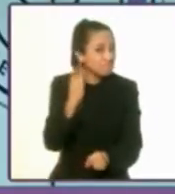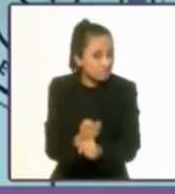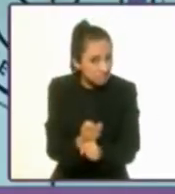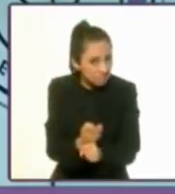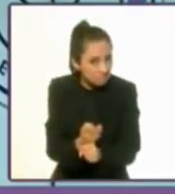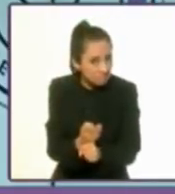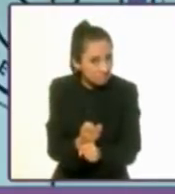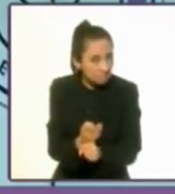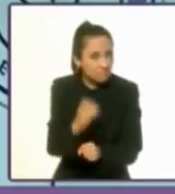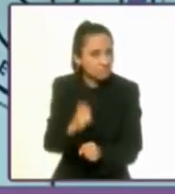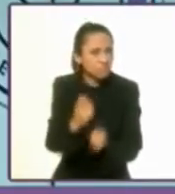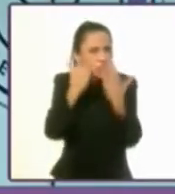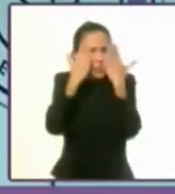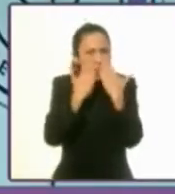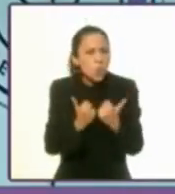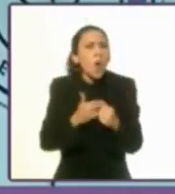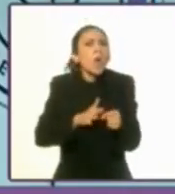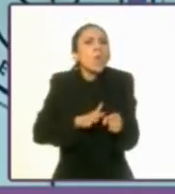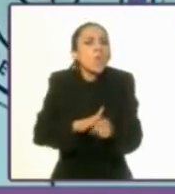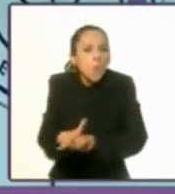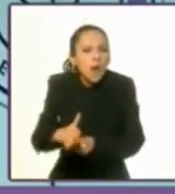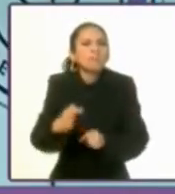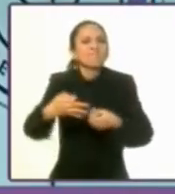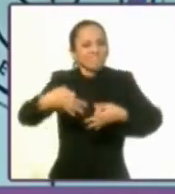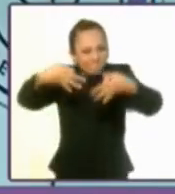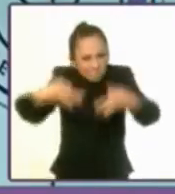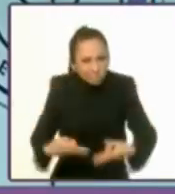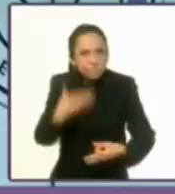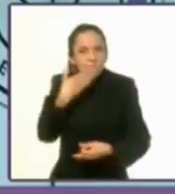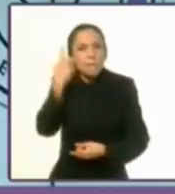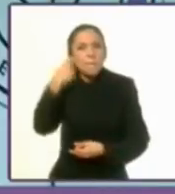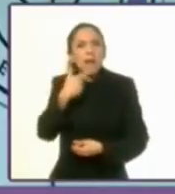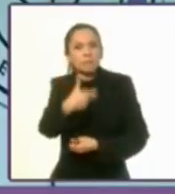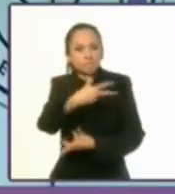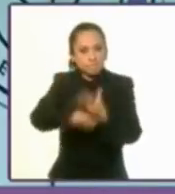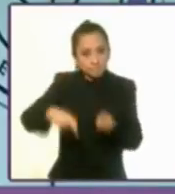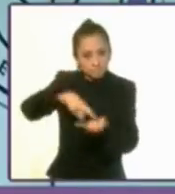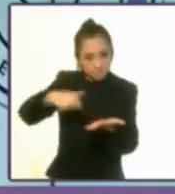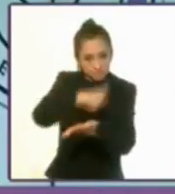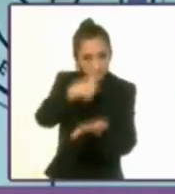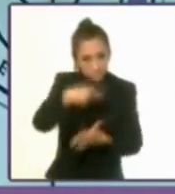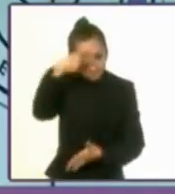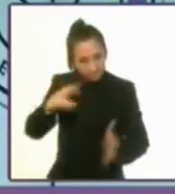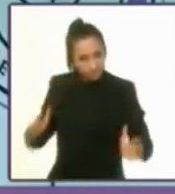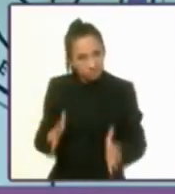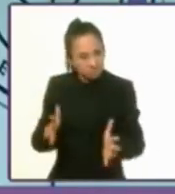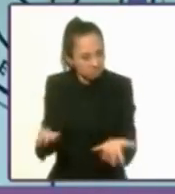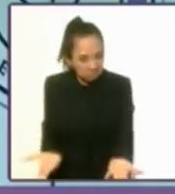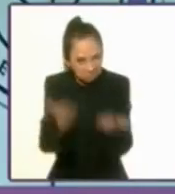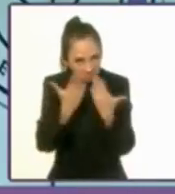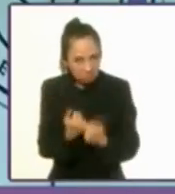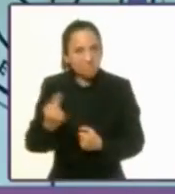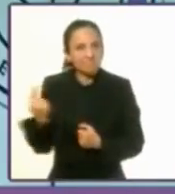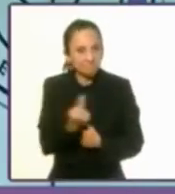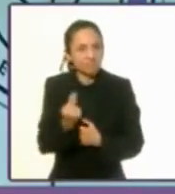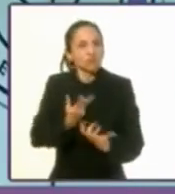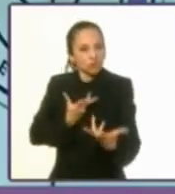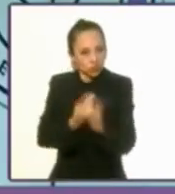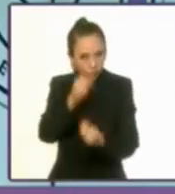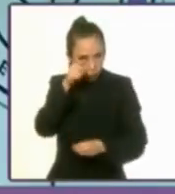formas adecuadas para poder aumentar la economía en la ciudad de mexico necesitamos trabajar en conjunto tu